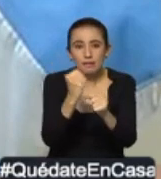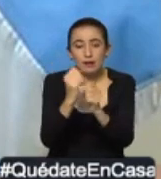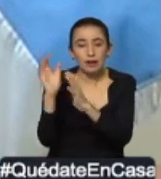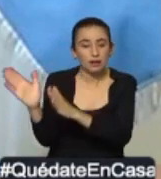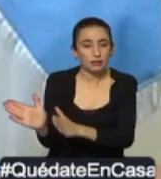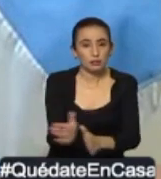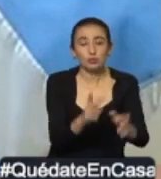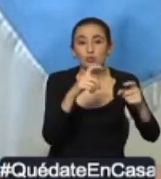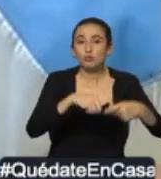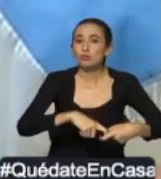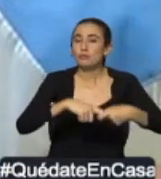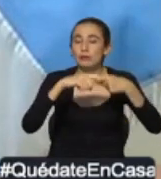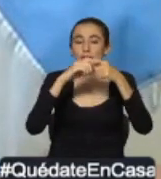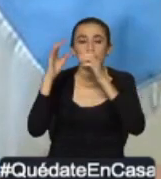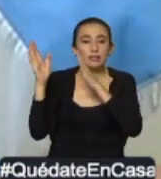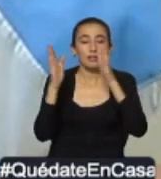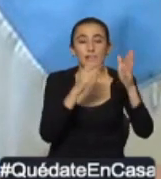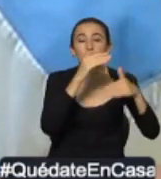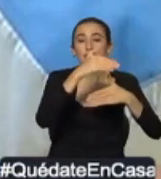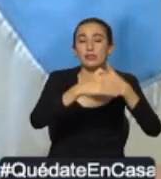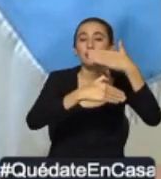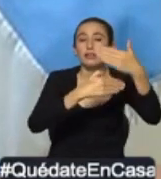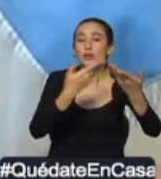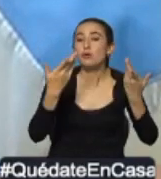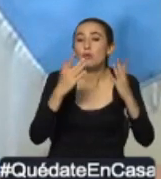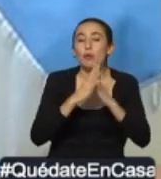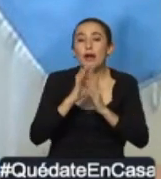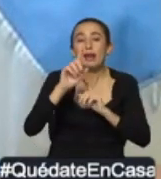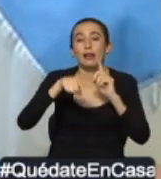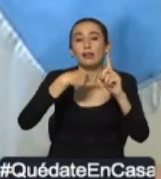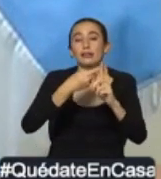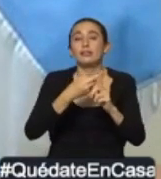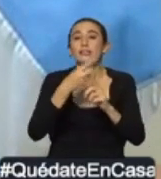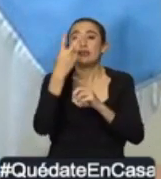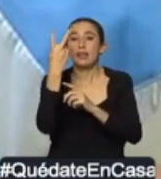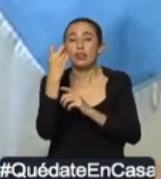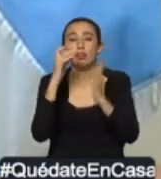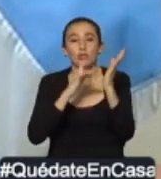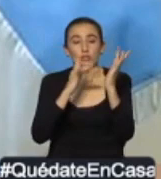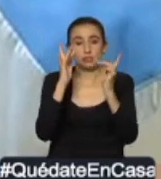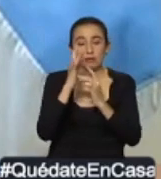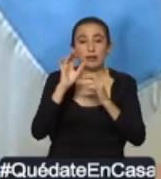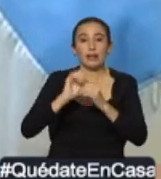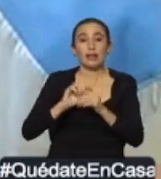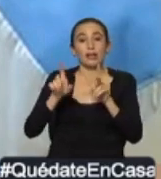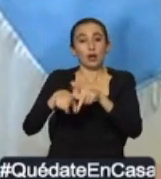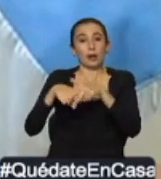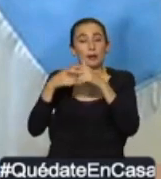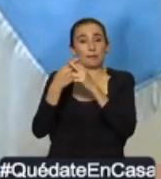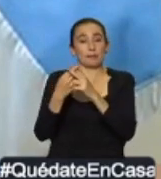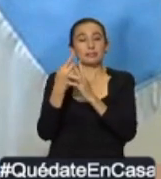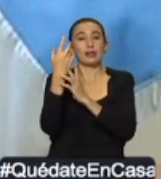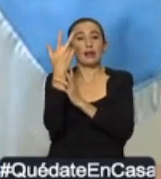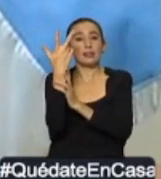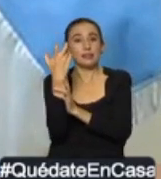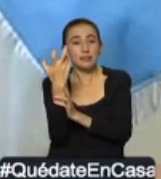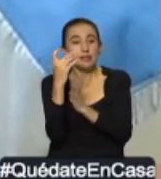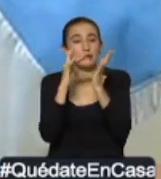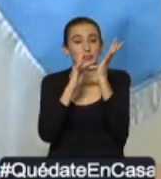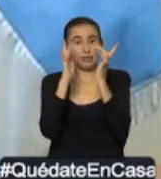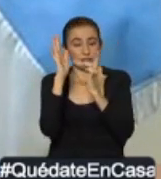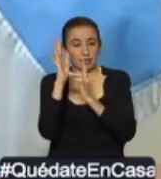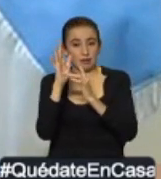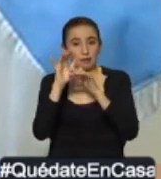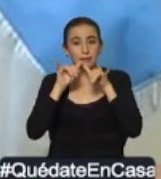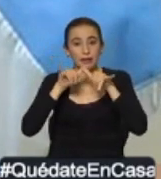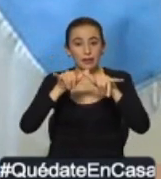13 se incorporará un sistema de semáforo para evaluar la situación de cada provincia y en función de ellos se aplicarán